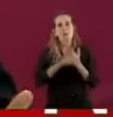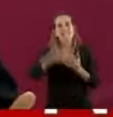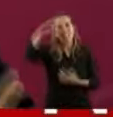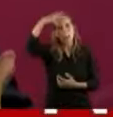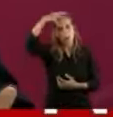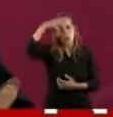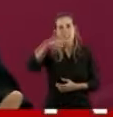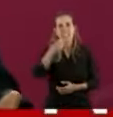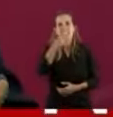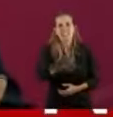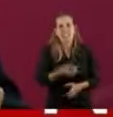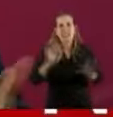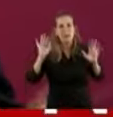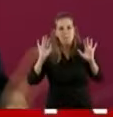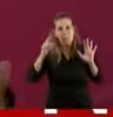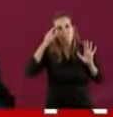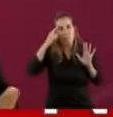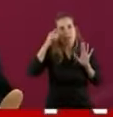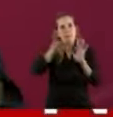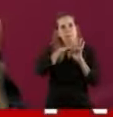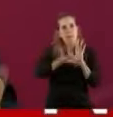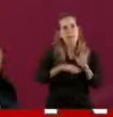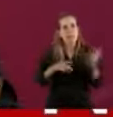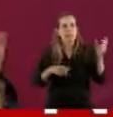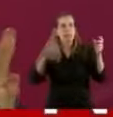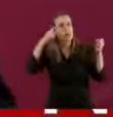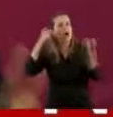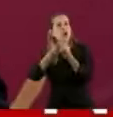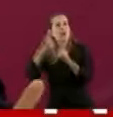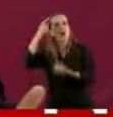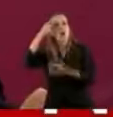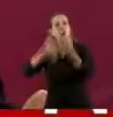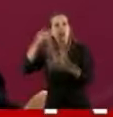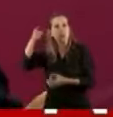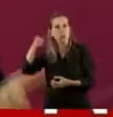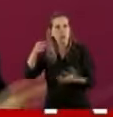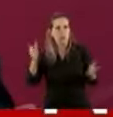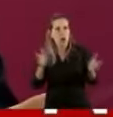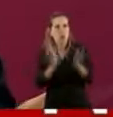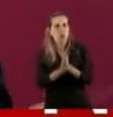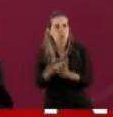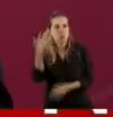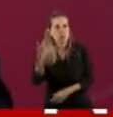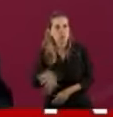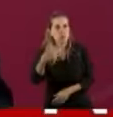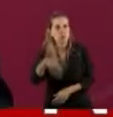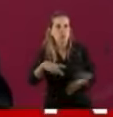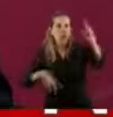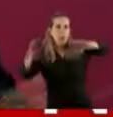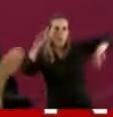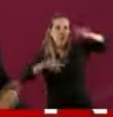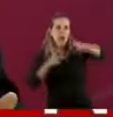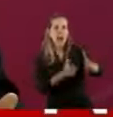habla de llevar adelante medidas coordinadas con la justicia, es entrar muy fuerte, a sacar armas de los